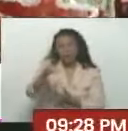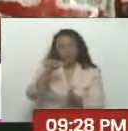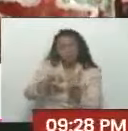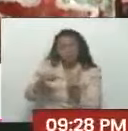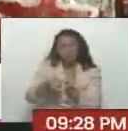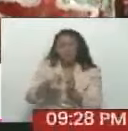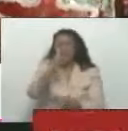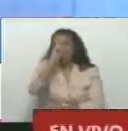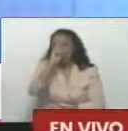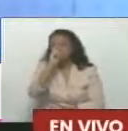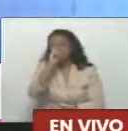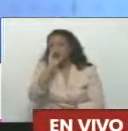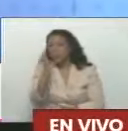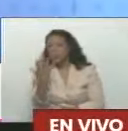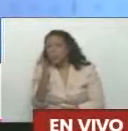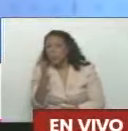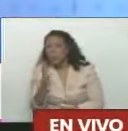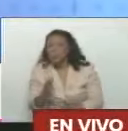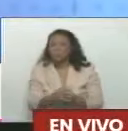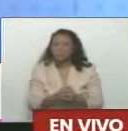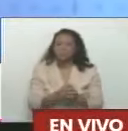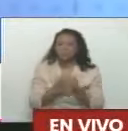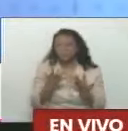En el año